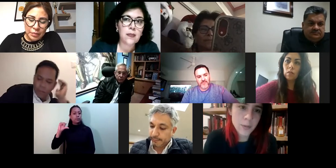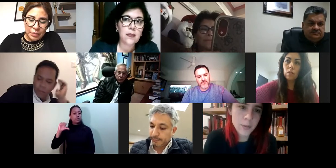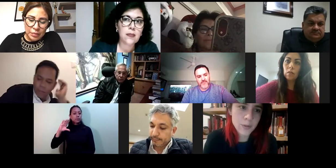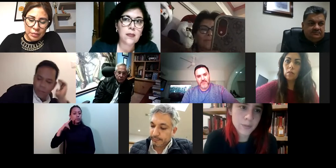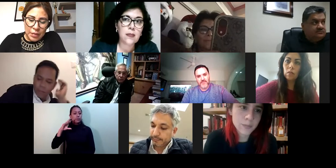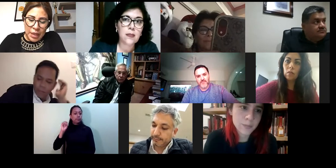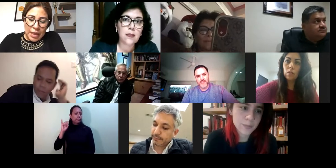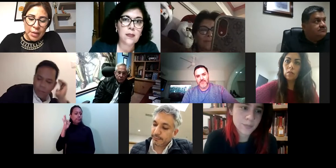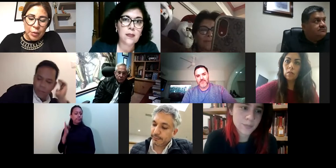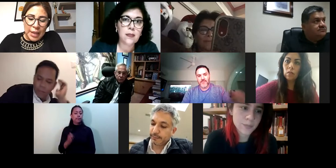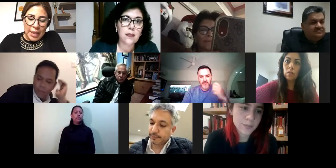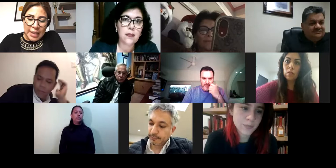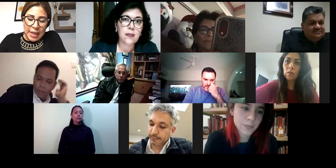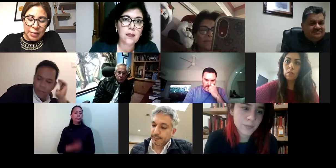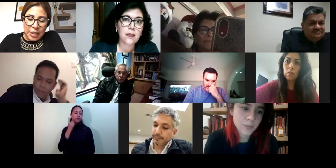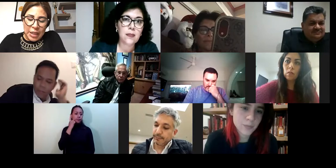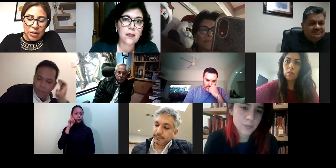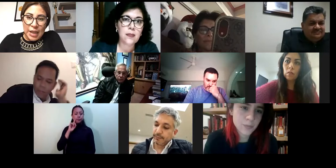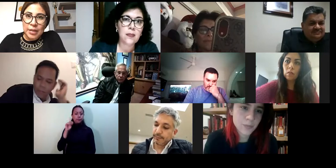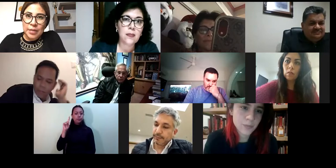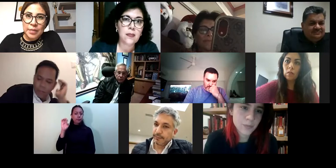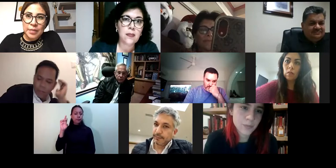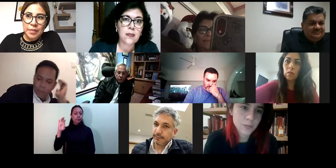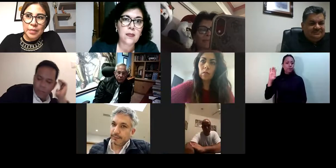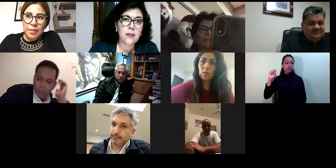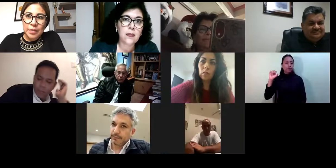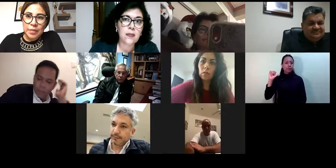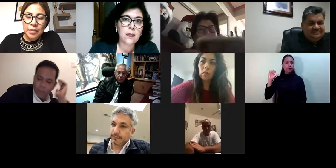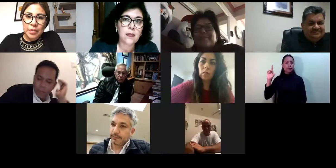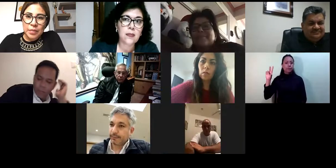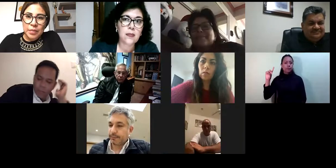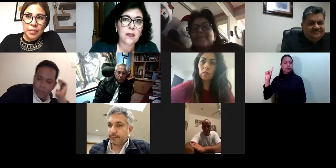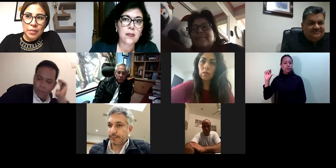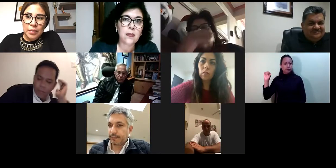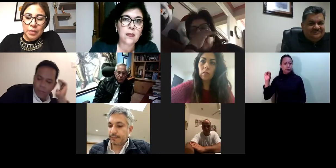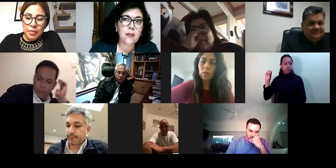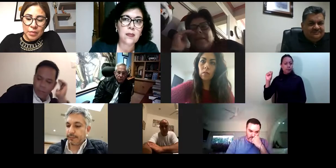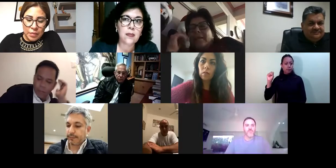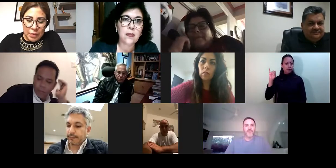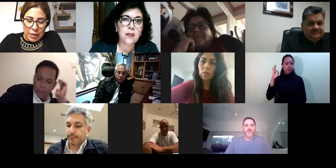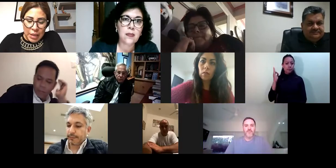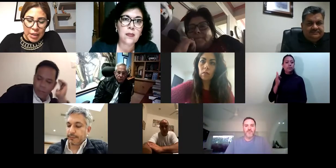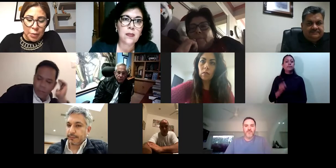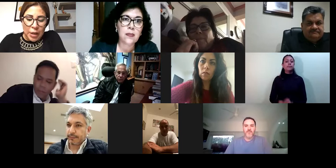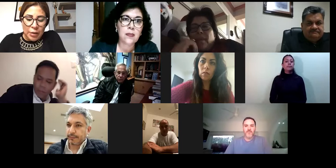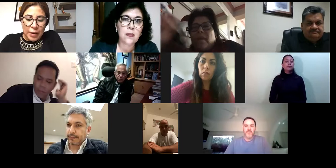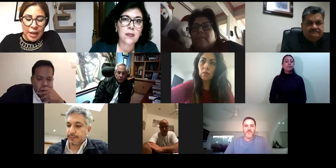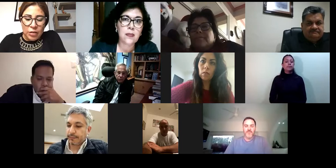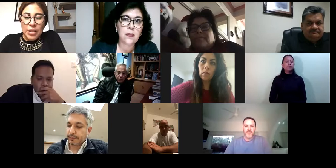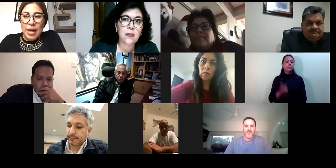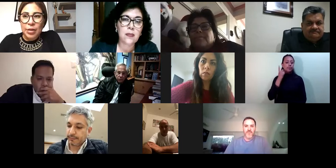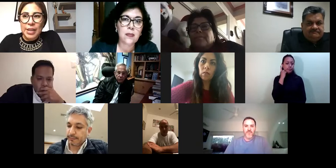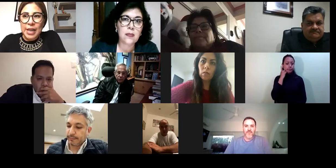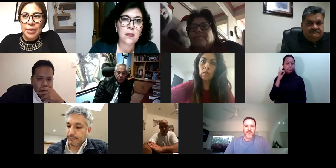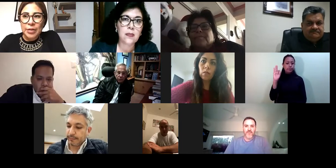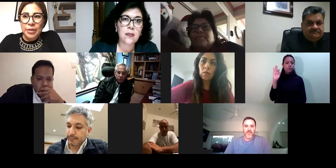a favor. Diputada Teresa Ramos Arreola. A favor. Diputado Fernando